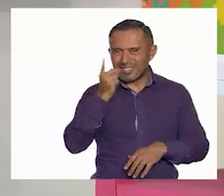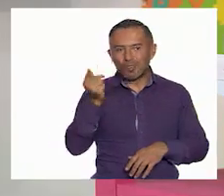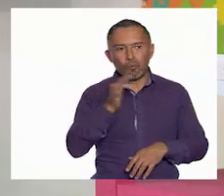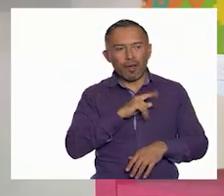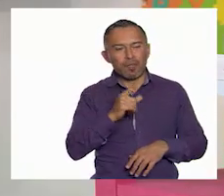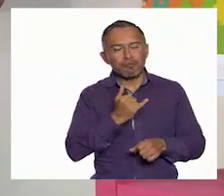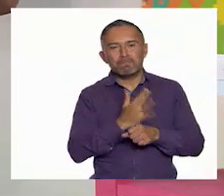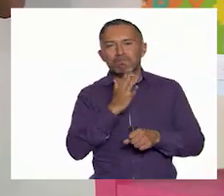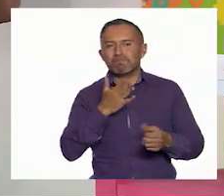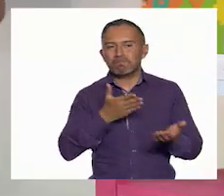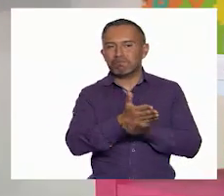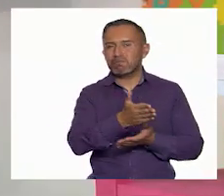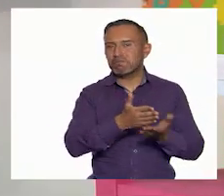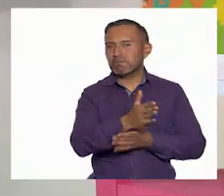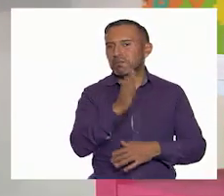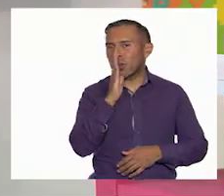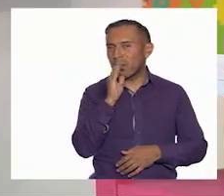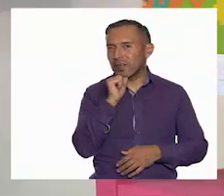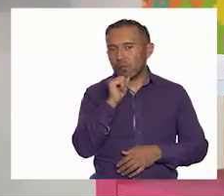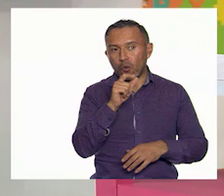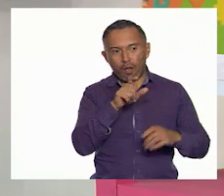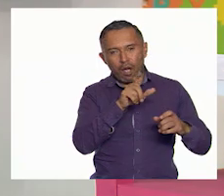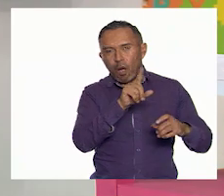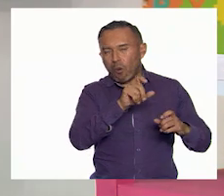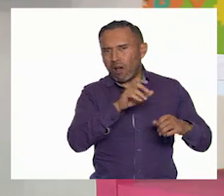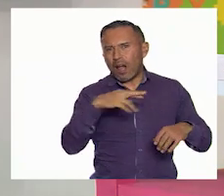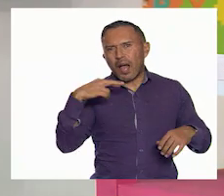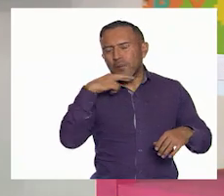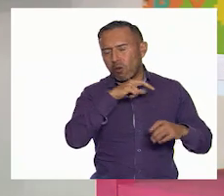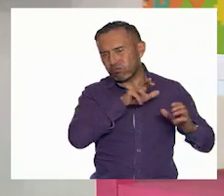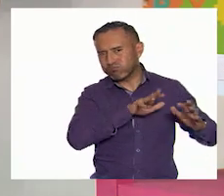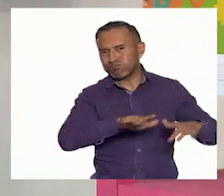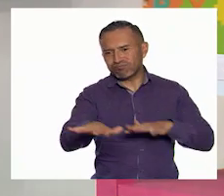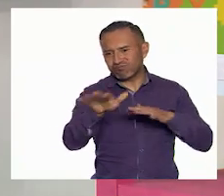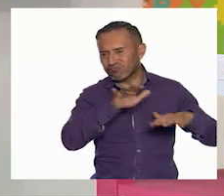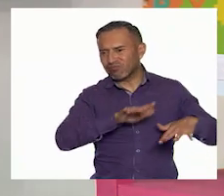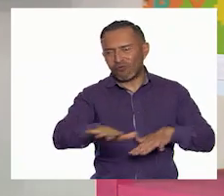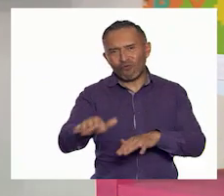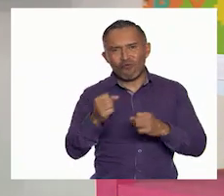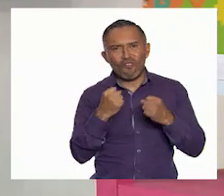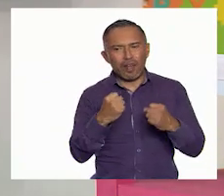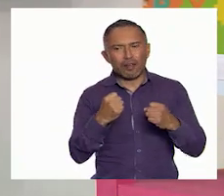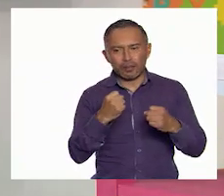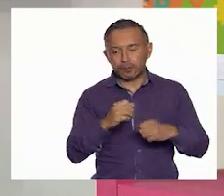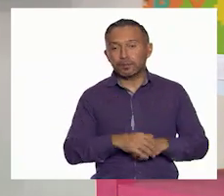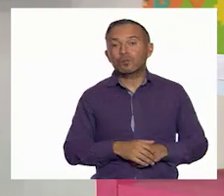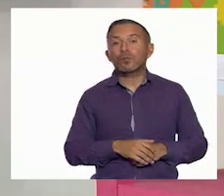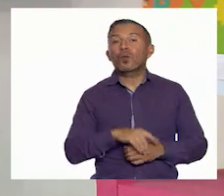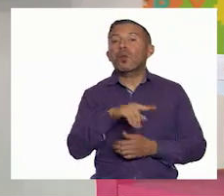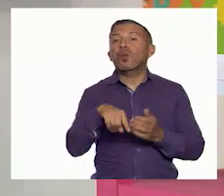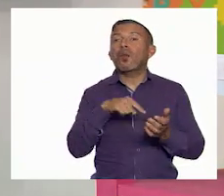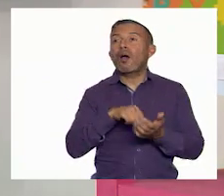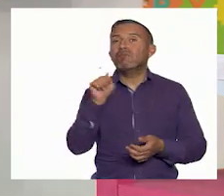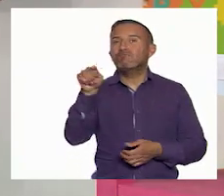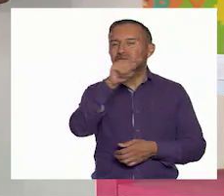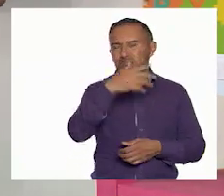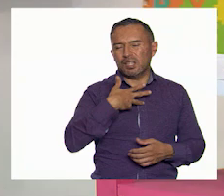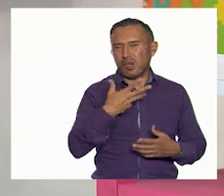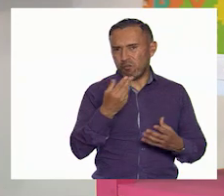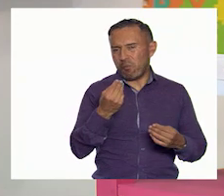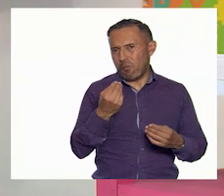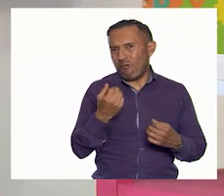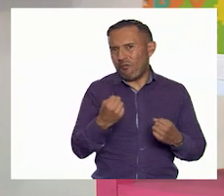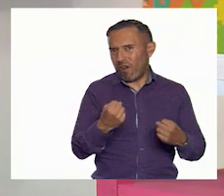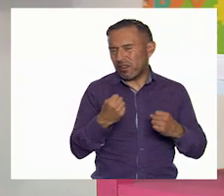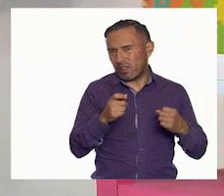podía pasar porque la corriente era muy rápida. En muchos lugares todavía hay esas corrientes muy rápidas, pero en otros